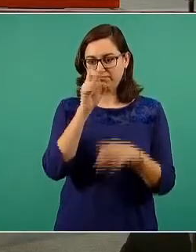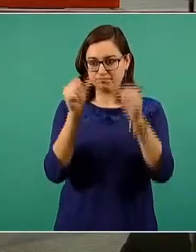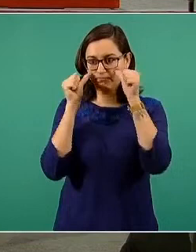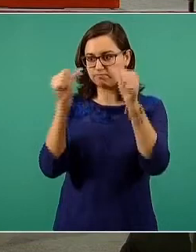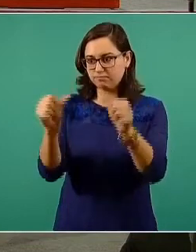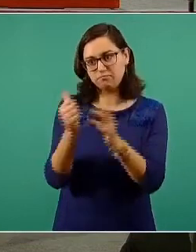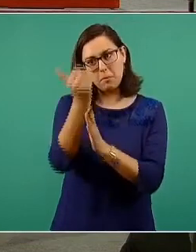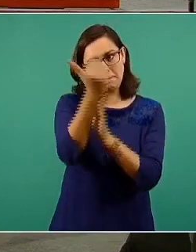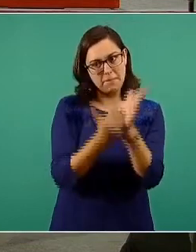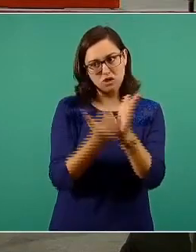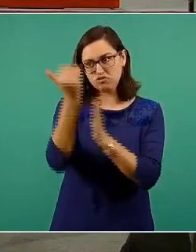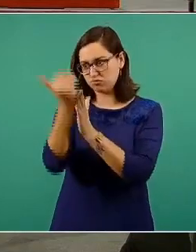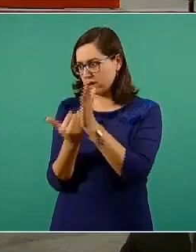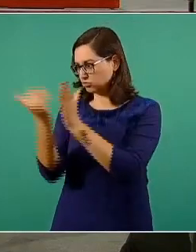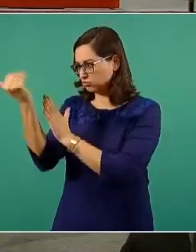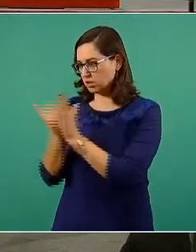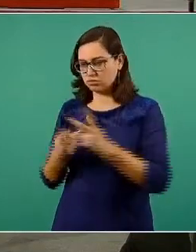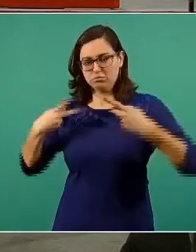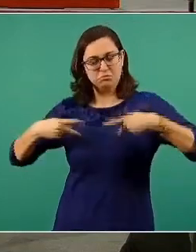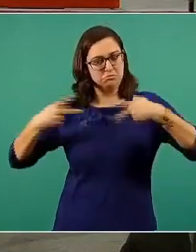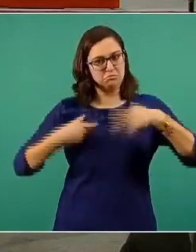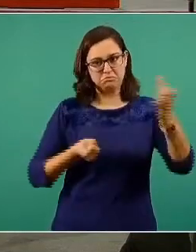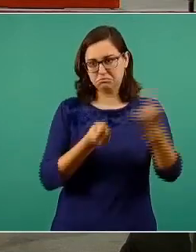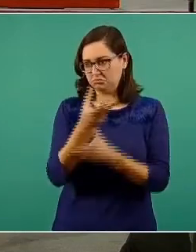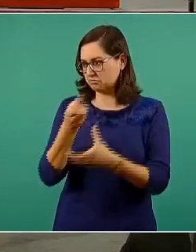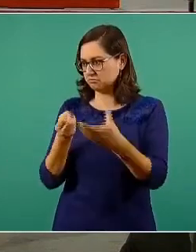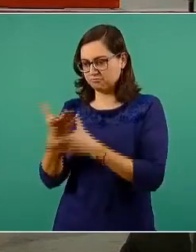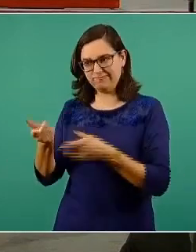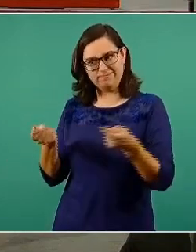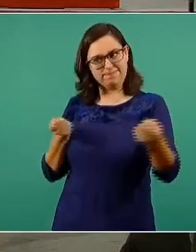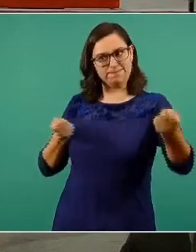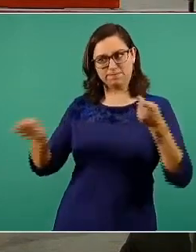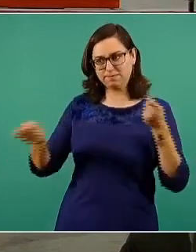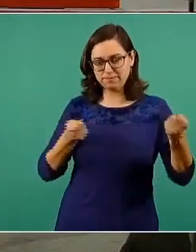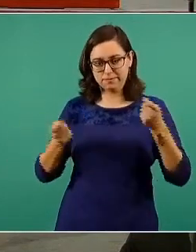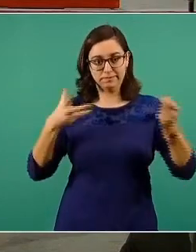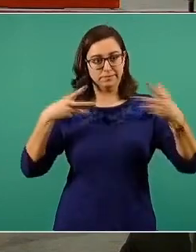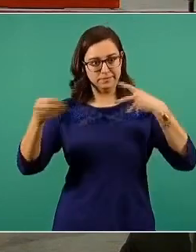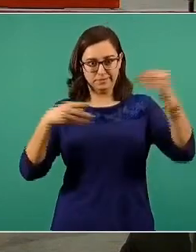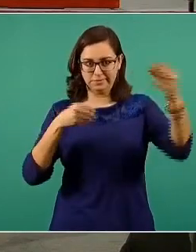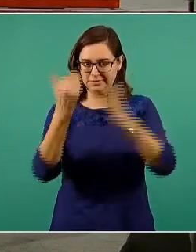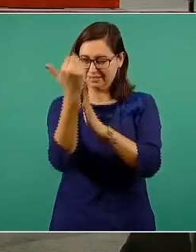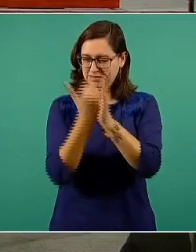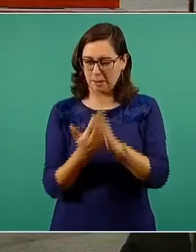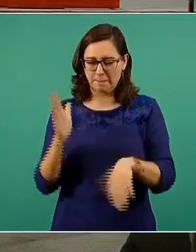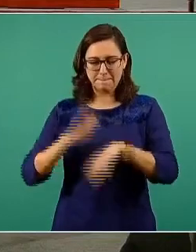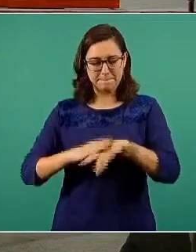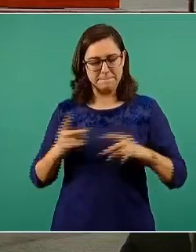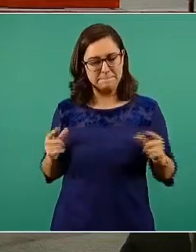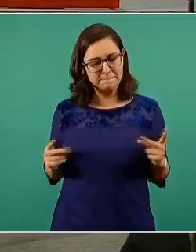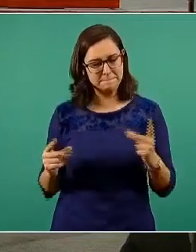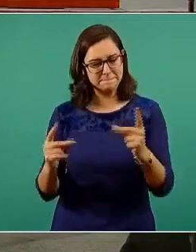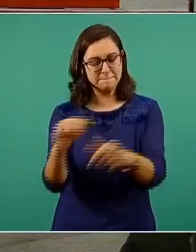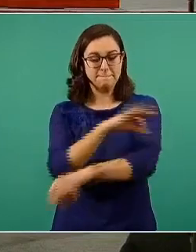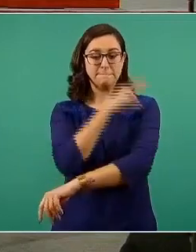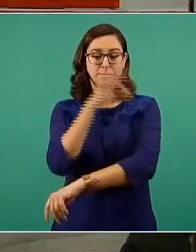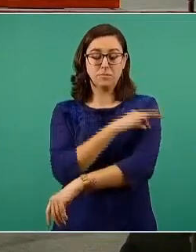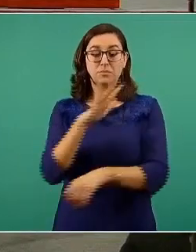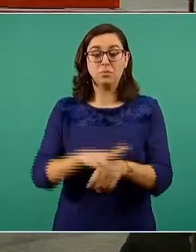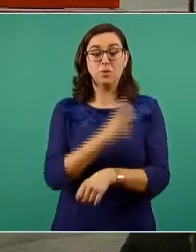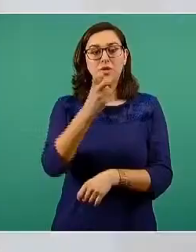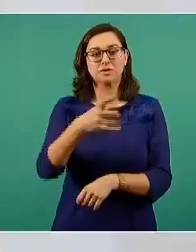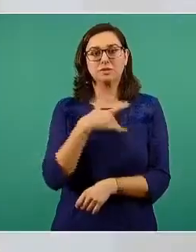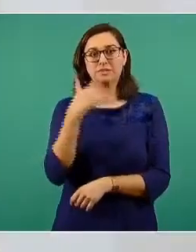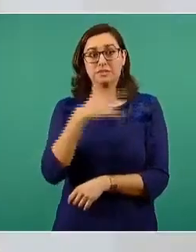para disminuir la circulación de personas y trabajar para acelerar este proceso de vacunación. Así que por eso